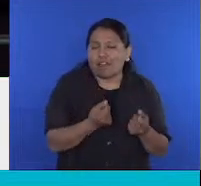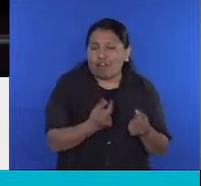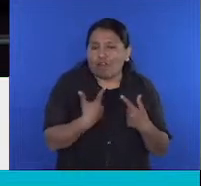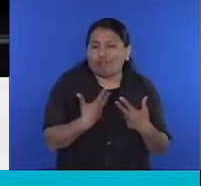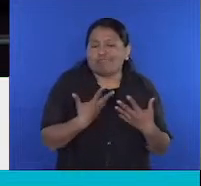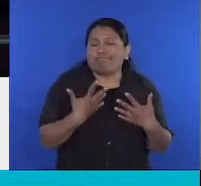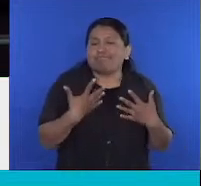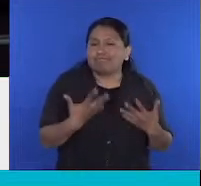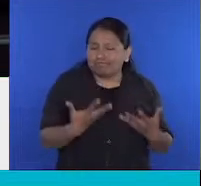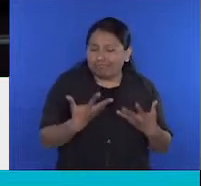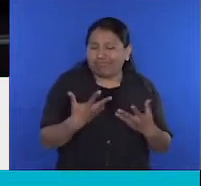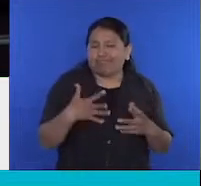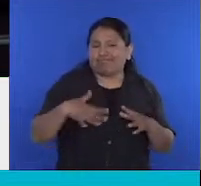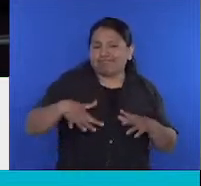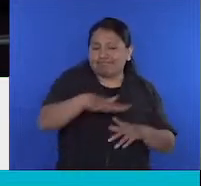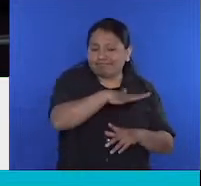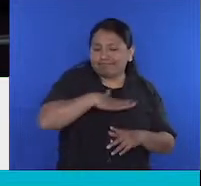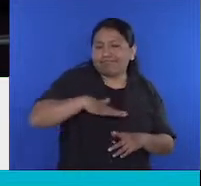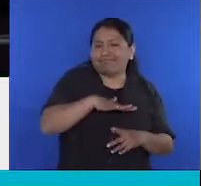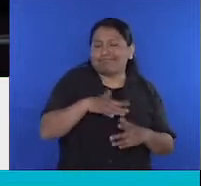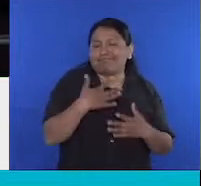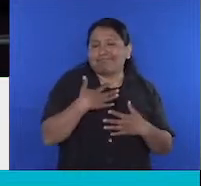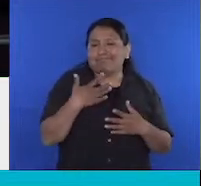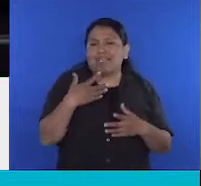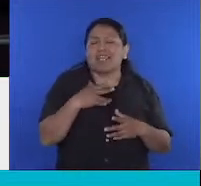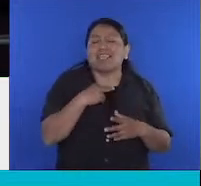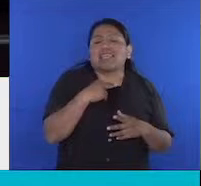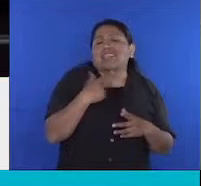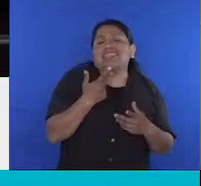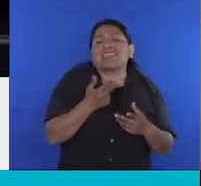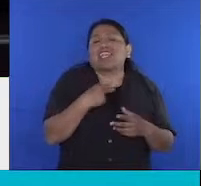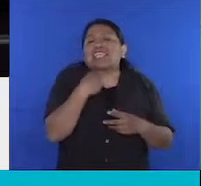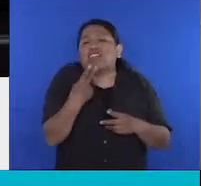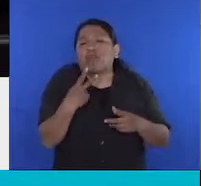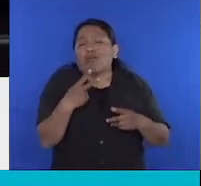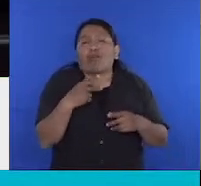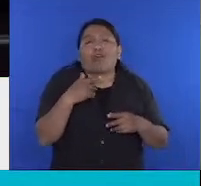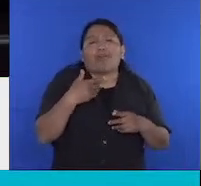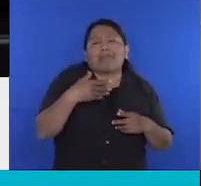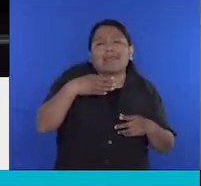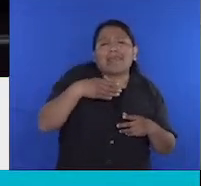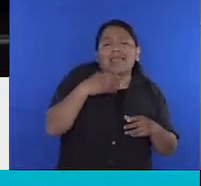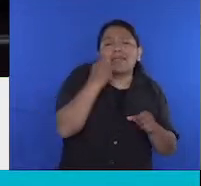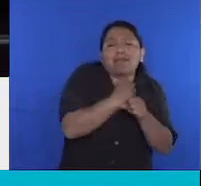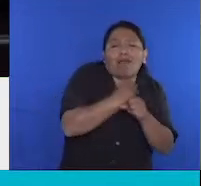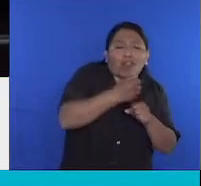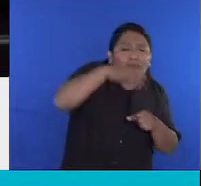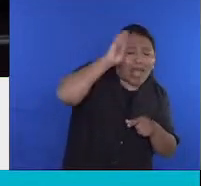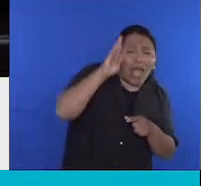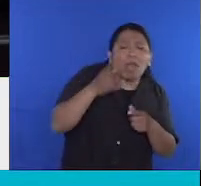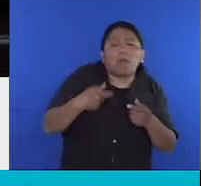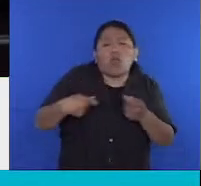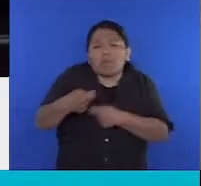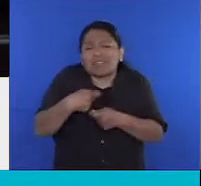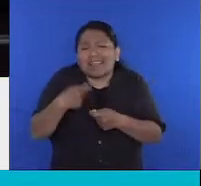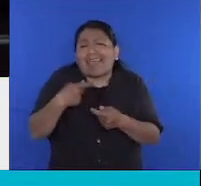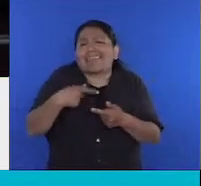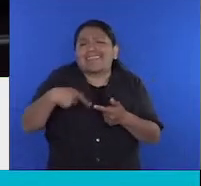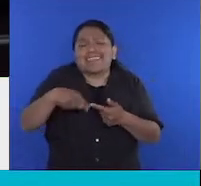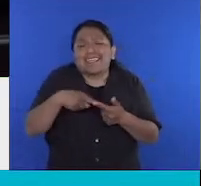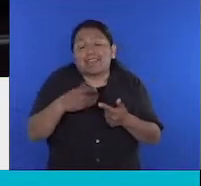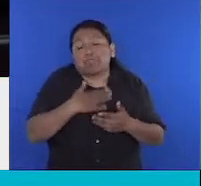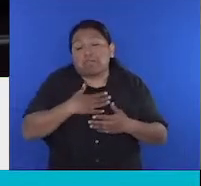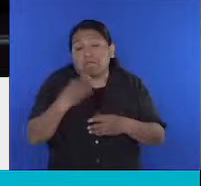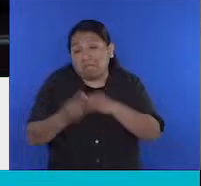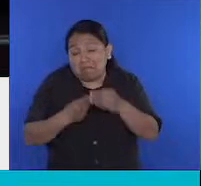a la escuela tanto los hijos de los chacareros, de los pequeños comerciantes de la zona, como era el caso de mi familia, pero también los peones, los hijos de